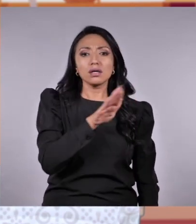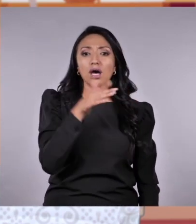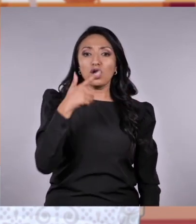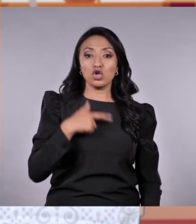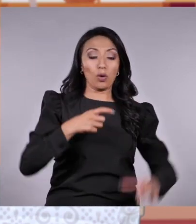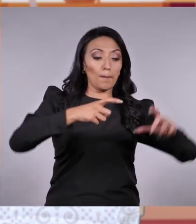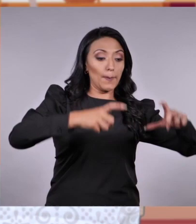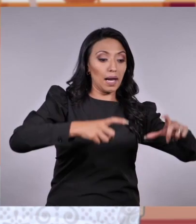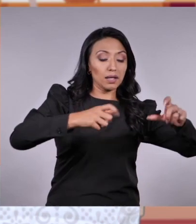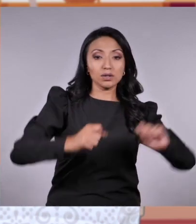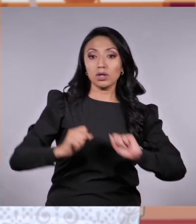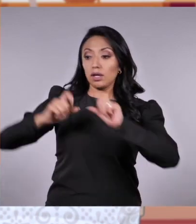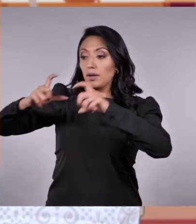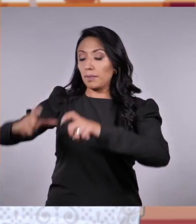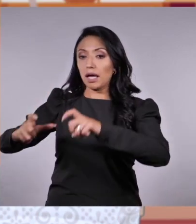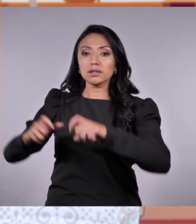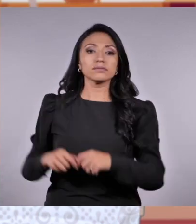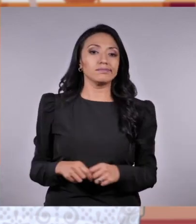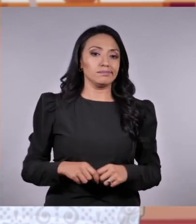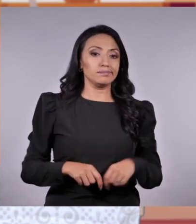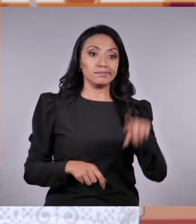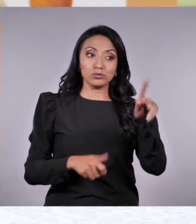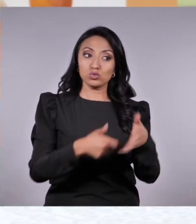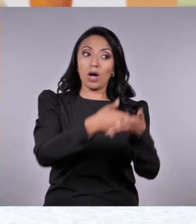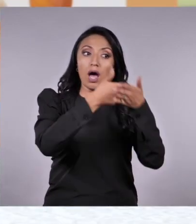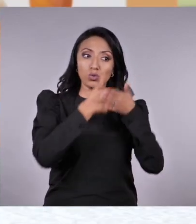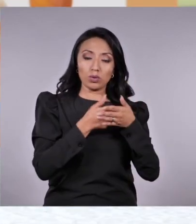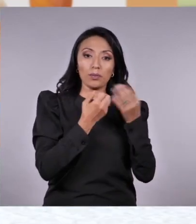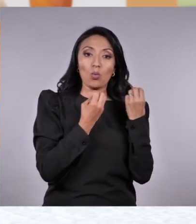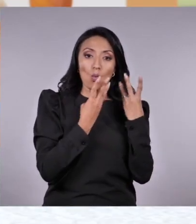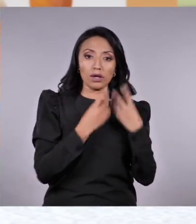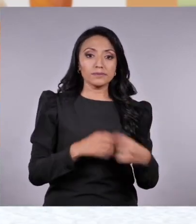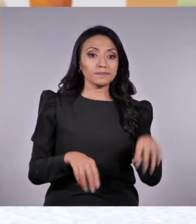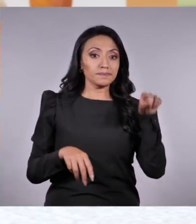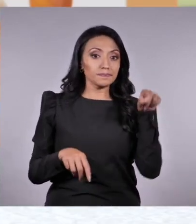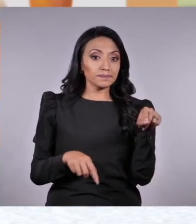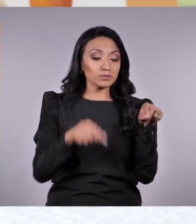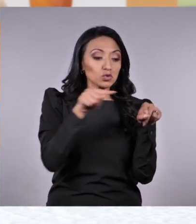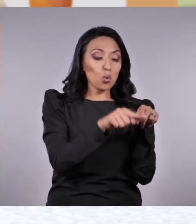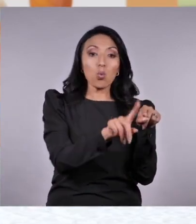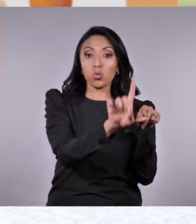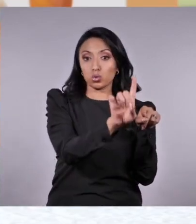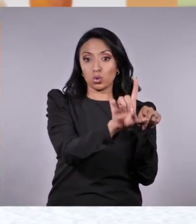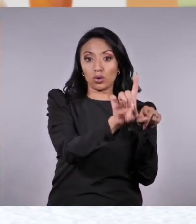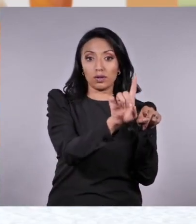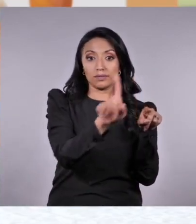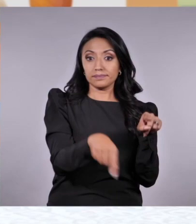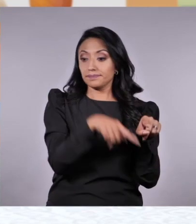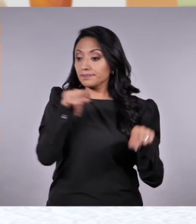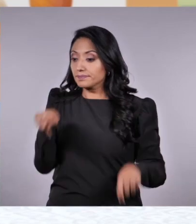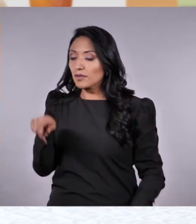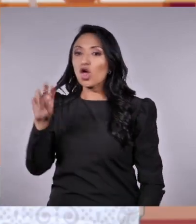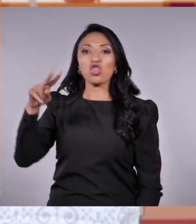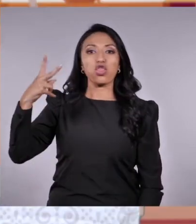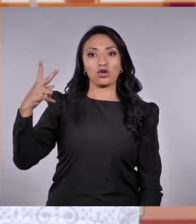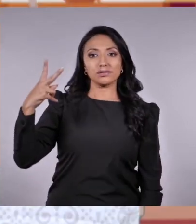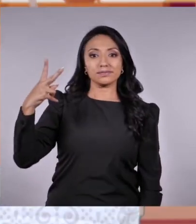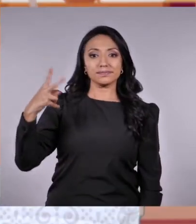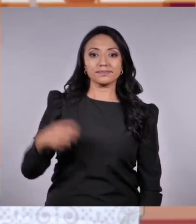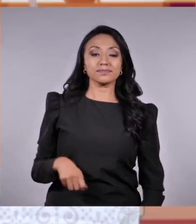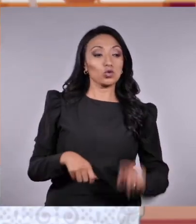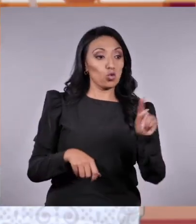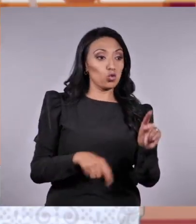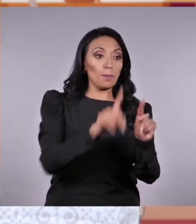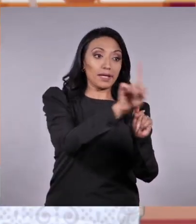platos exquisitos. Pero ayúdame a contar cuántos son. Aquí ya tenemos... ¡Uno! Y acá... ¡Dos! Uno